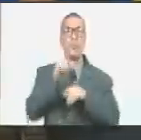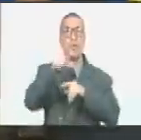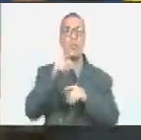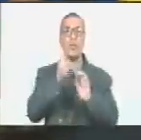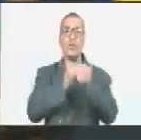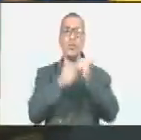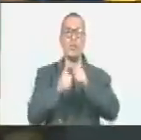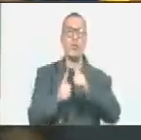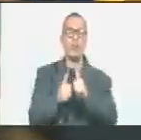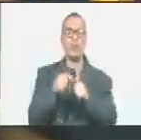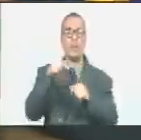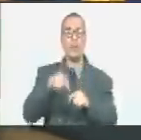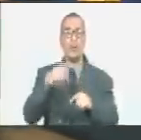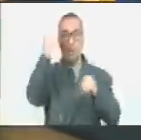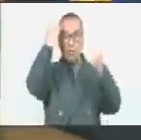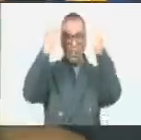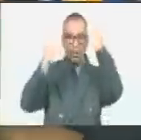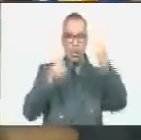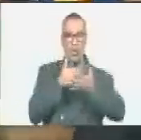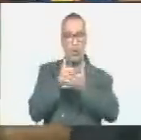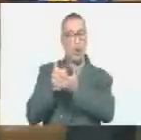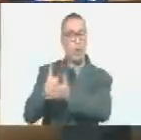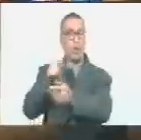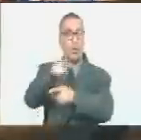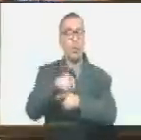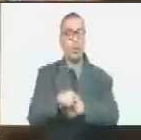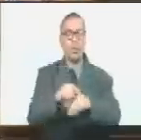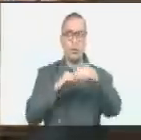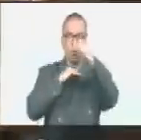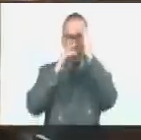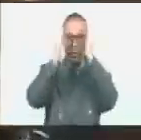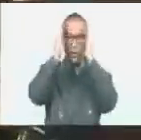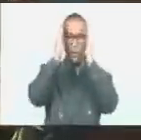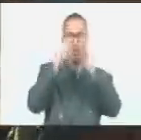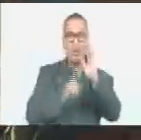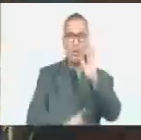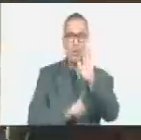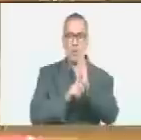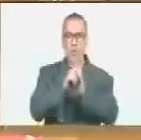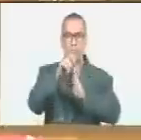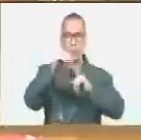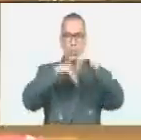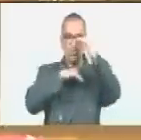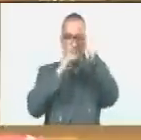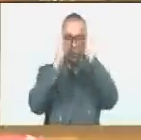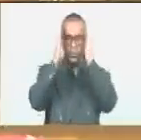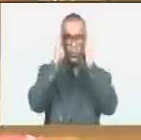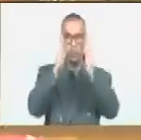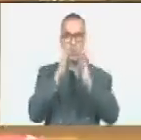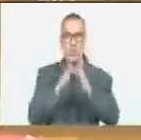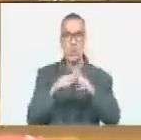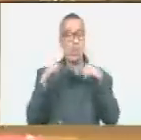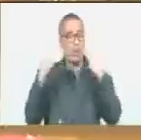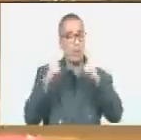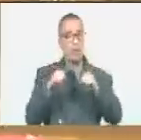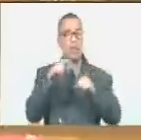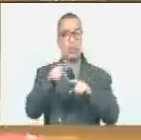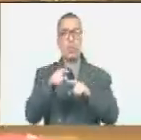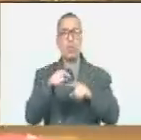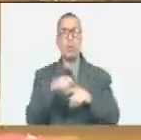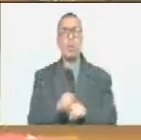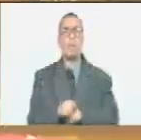un deporte intelectual que contribuye a agudizar la atención, aumentar la concentración, ejercitar la